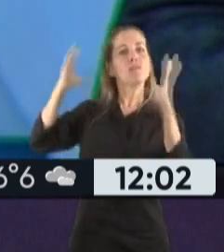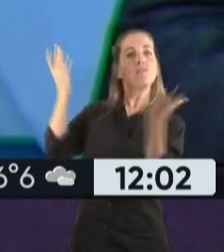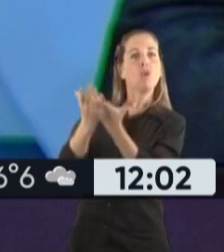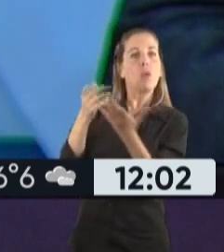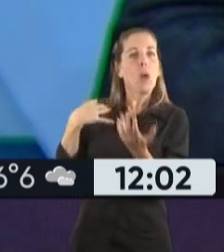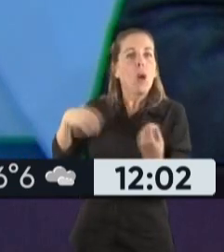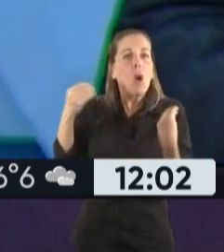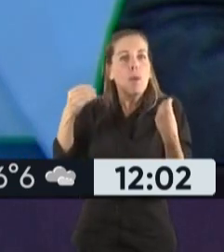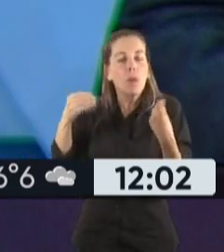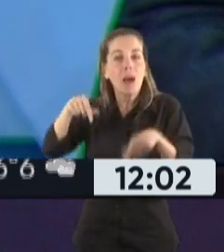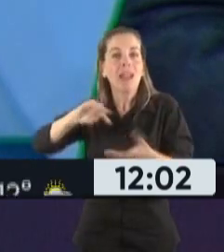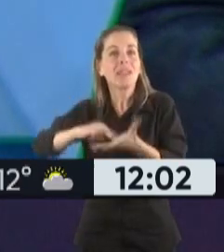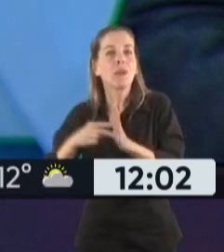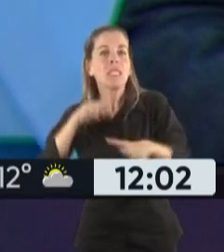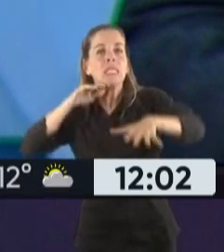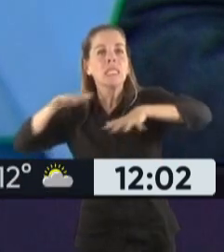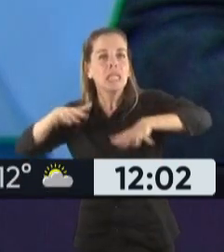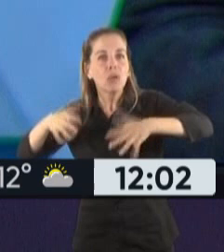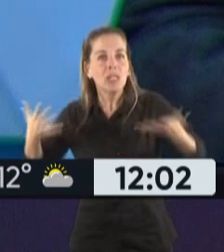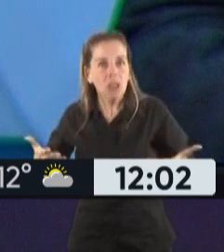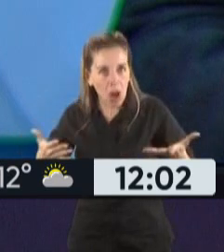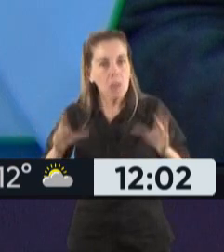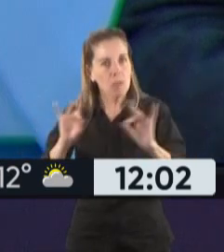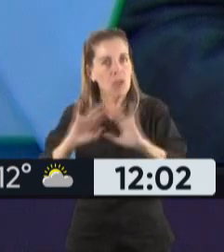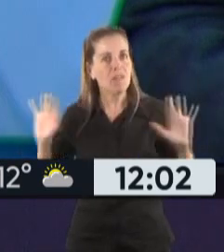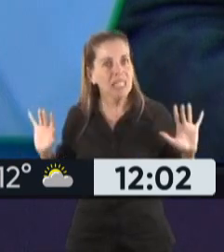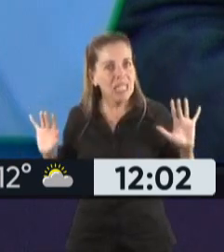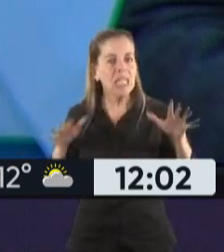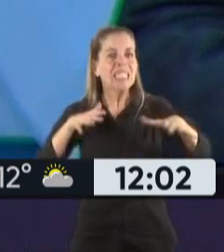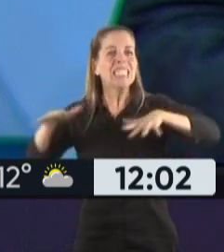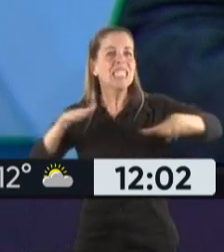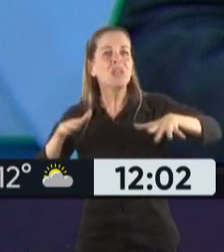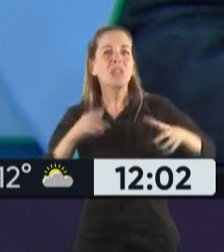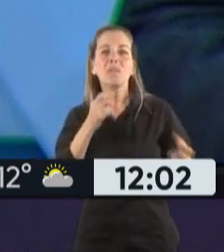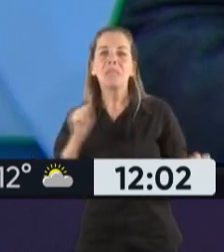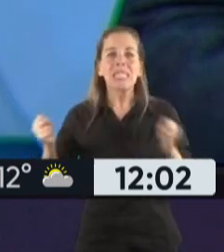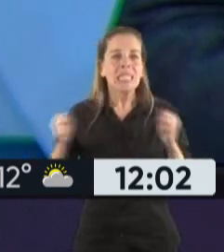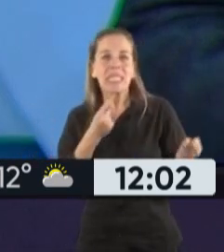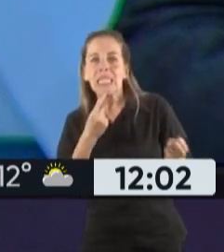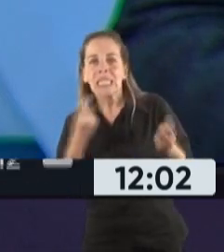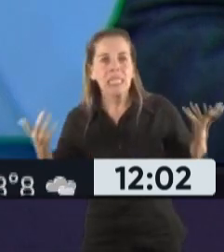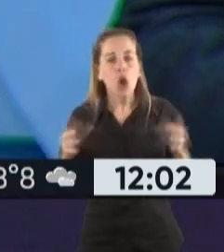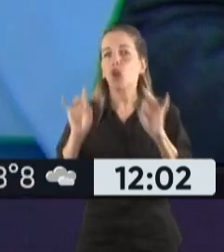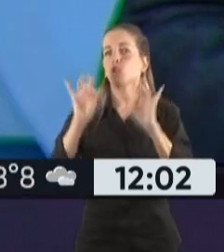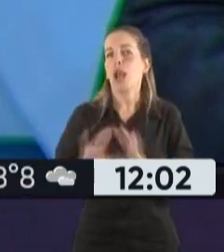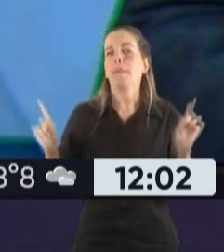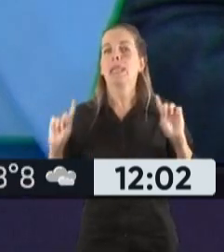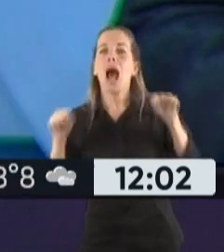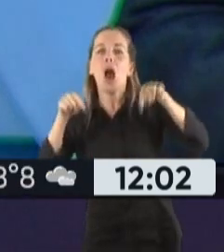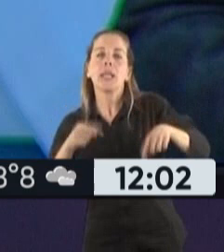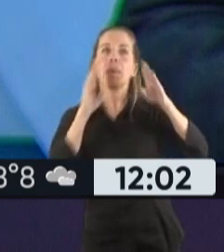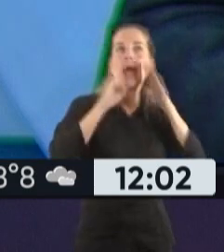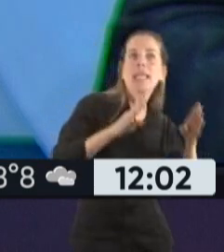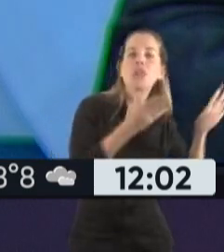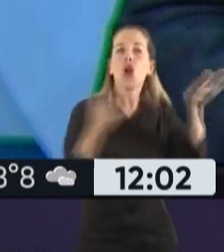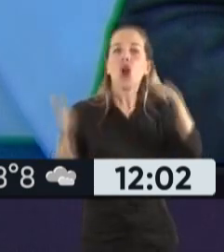este problema, yo la verdad, en un contexto de mucha incertidumbre. No solamente por esos vaivenes, ahora estamos pendientes del niño,